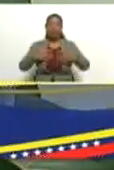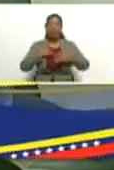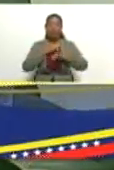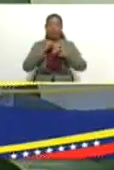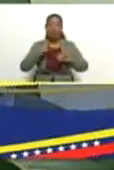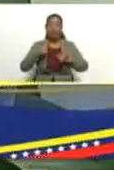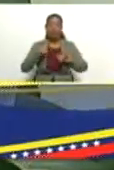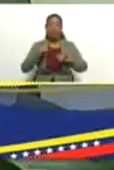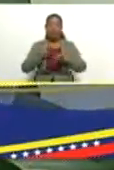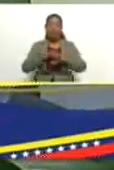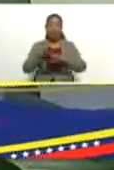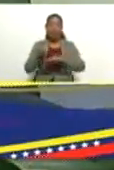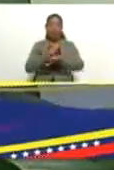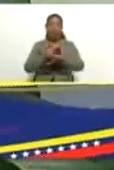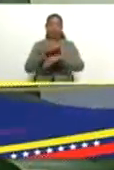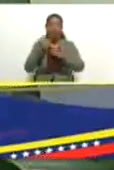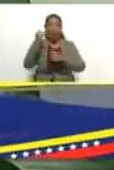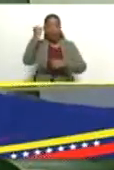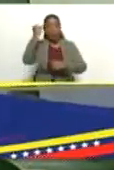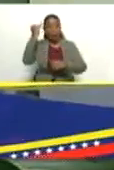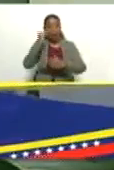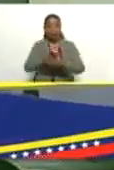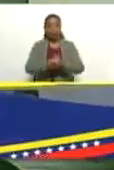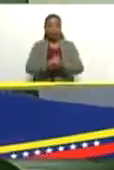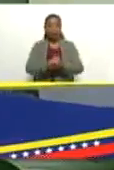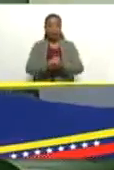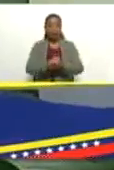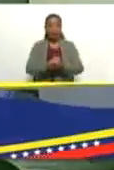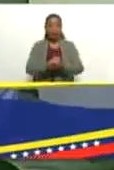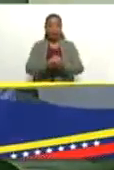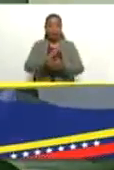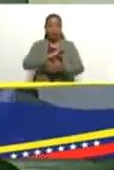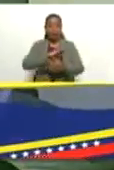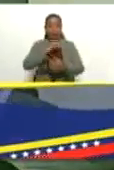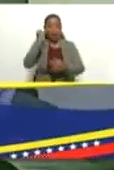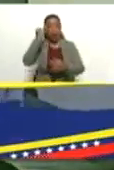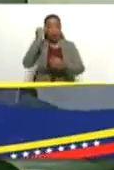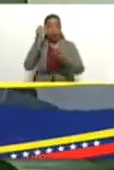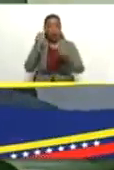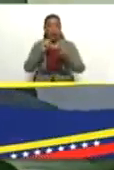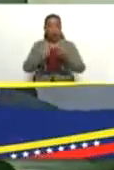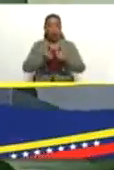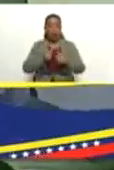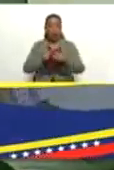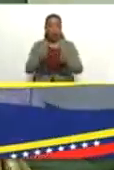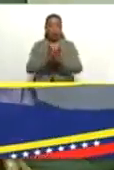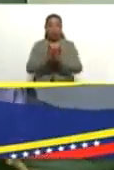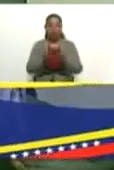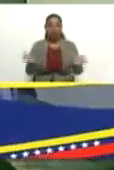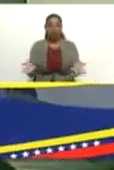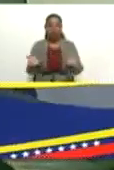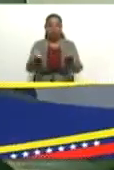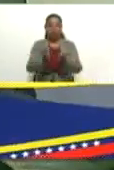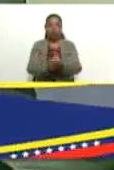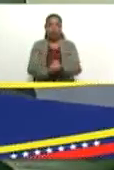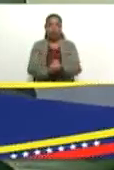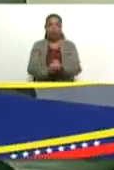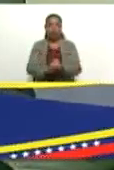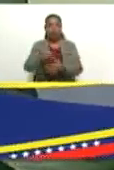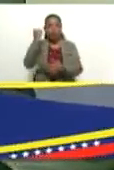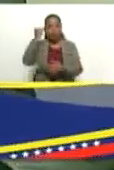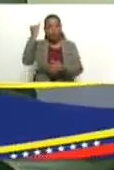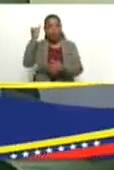cuando un gobernador tiene creatividad, tiene iniciativa e innovación.